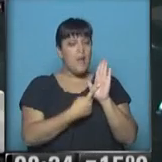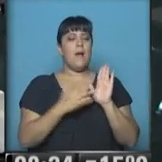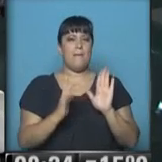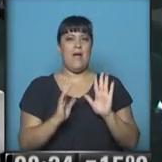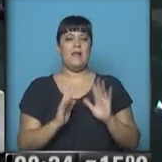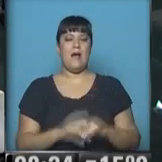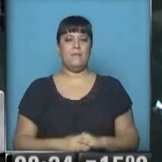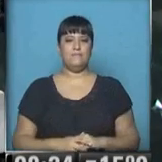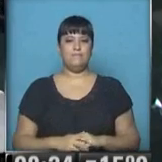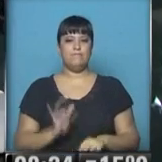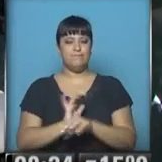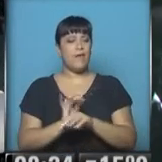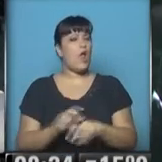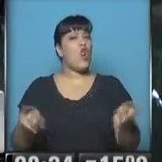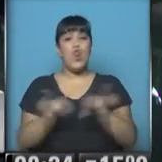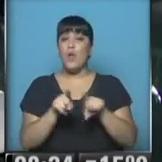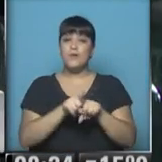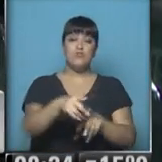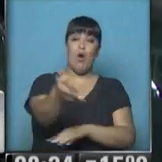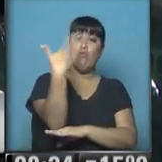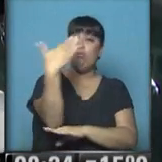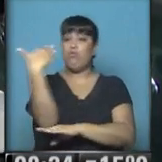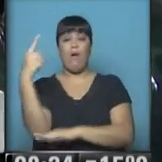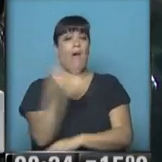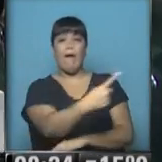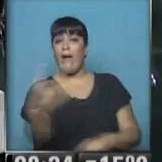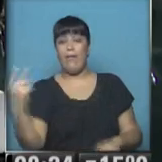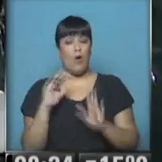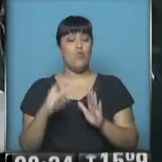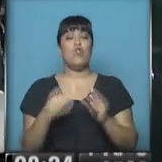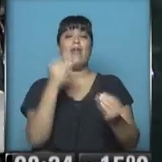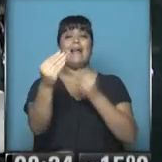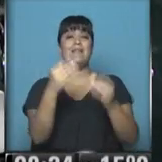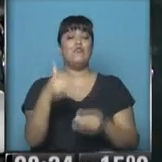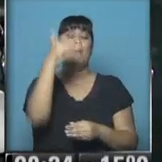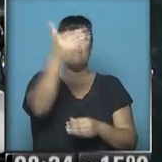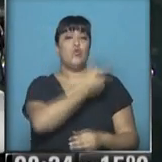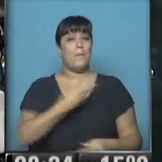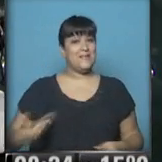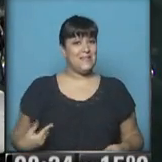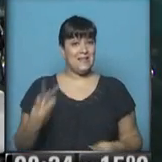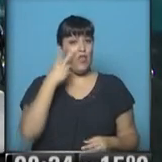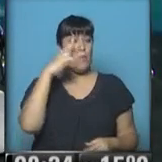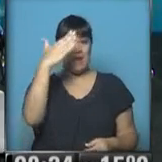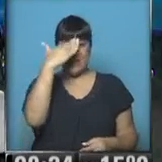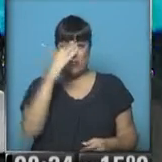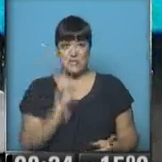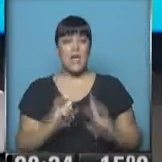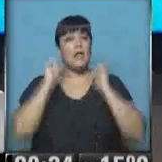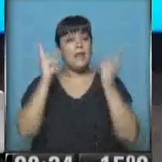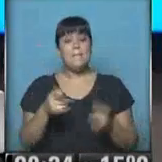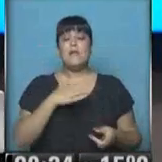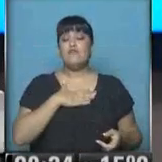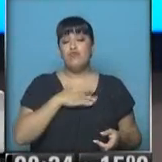darle la misma exposición y oportunidad a cada candid exactamente de eso se trata y un temario que es a mi entender